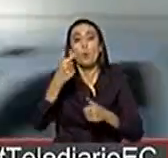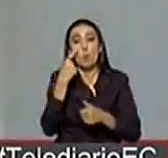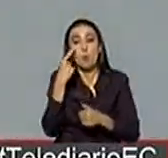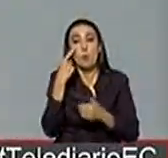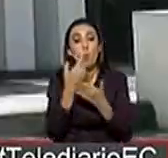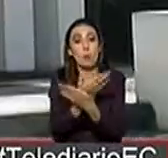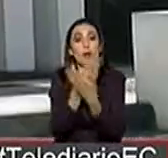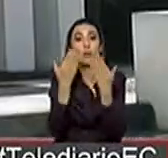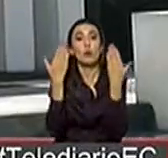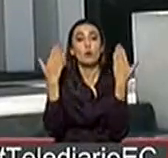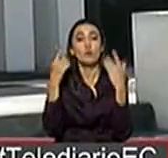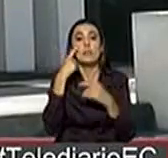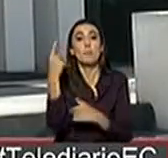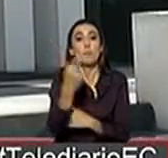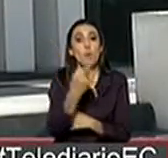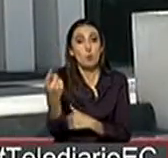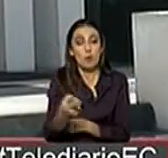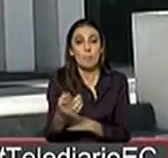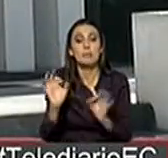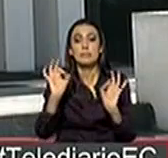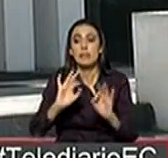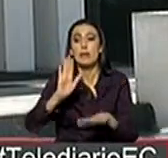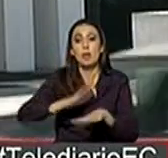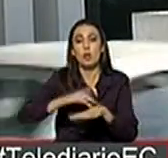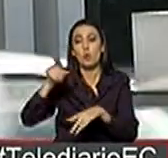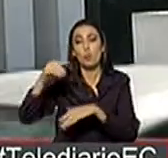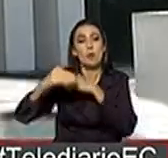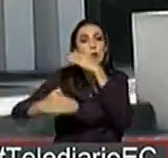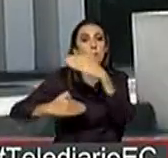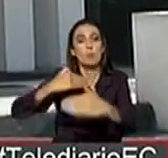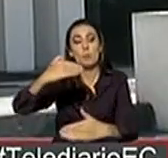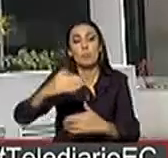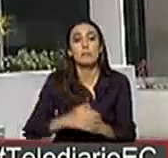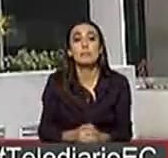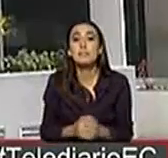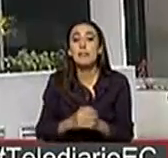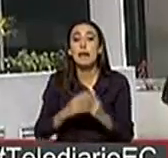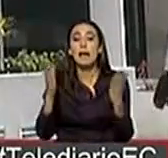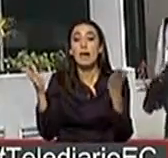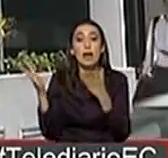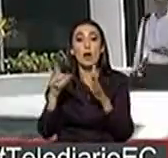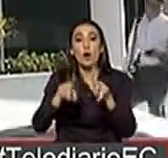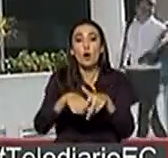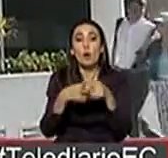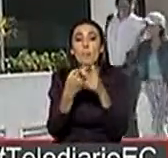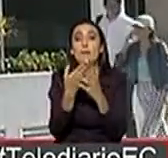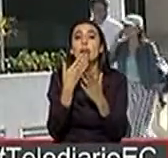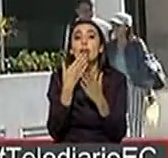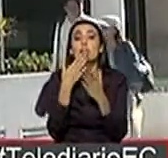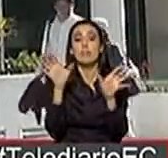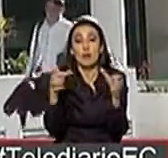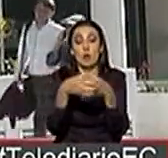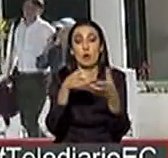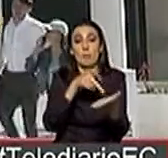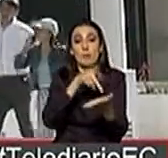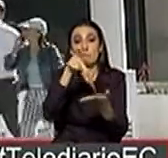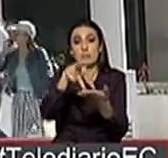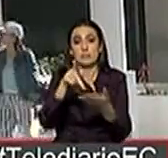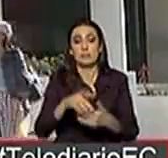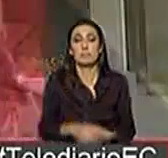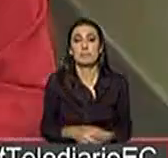en su contra y el delito por el que sería procesada la diligencia se efectuará en la corte provincial